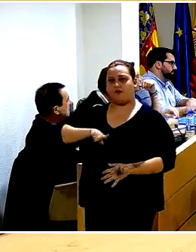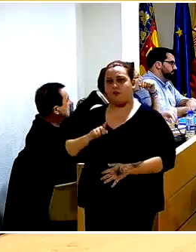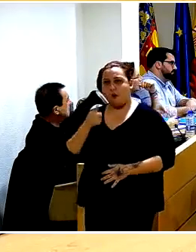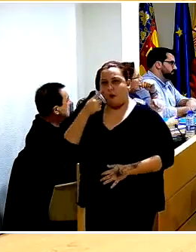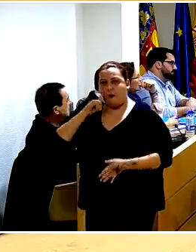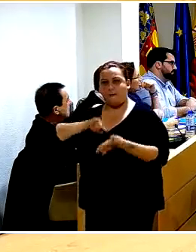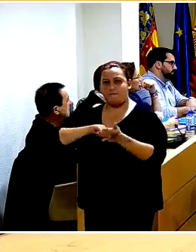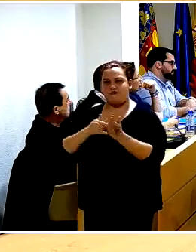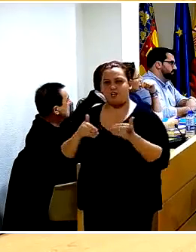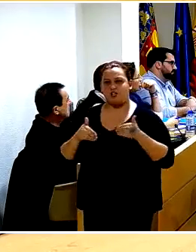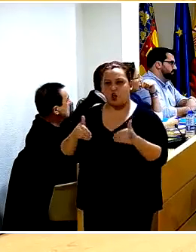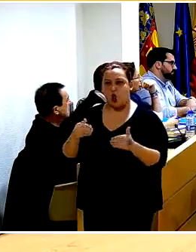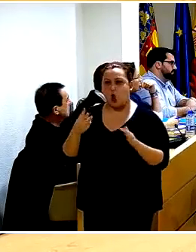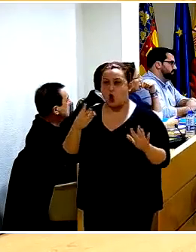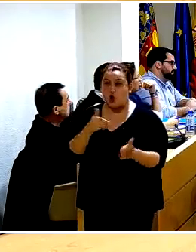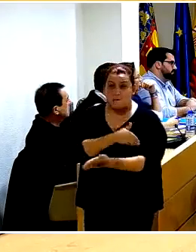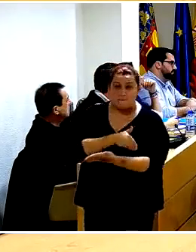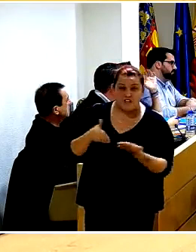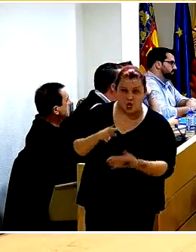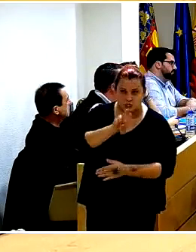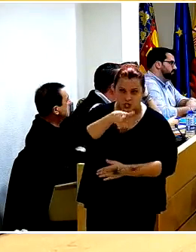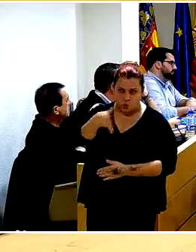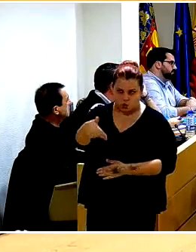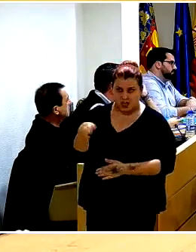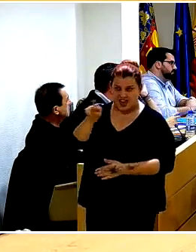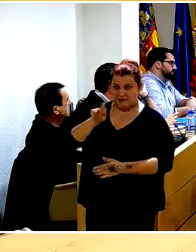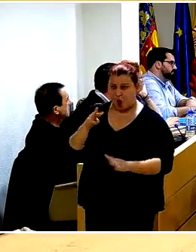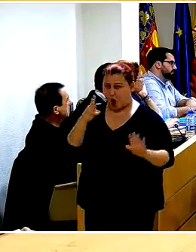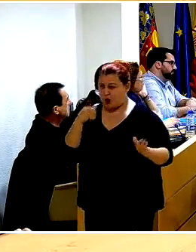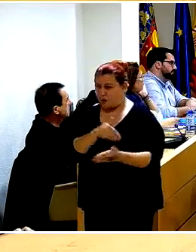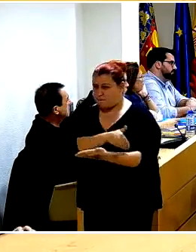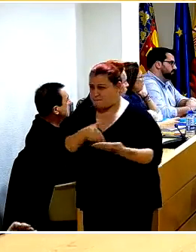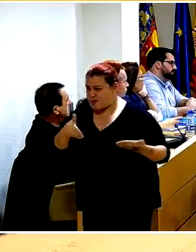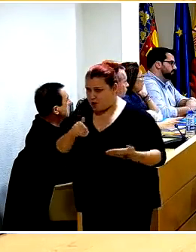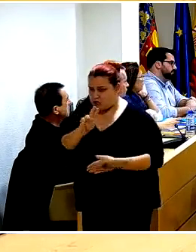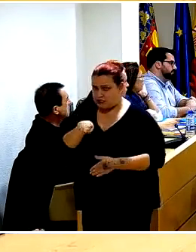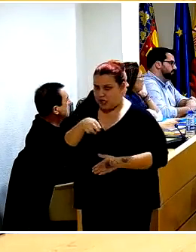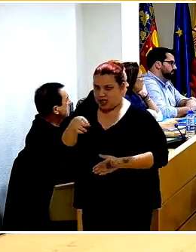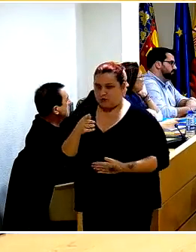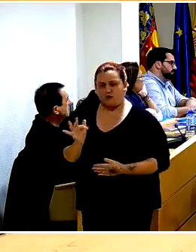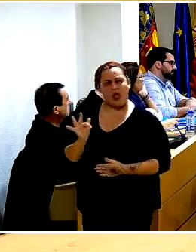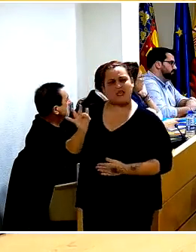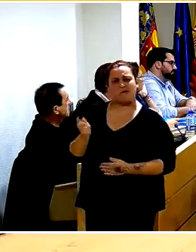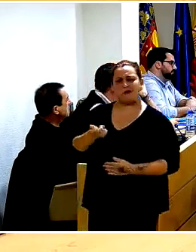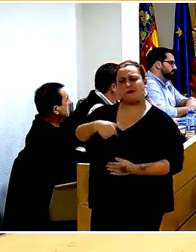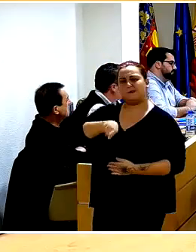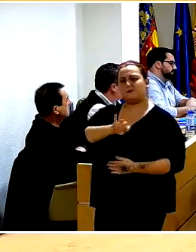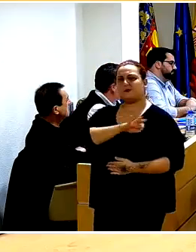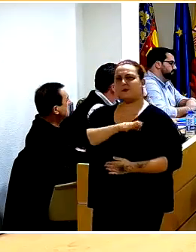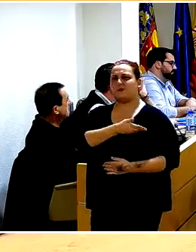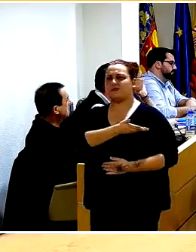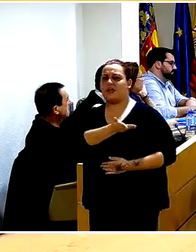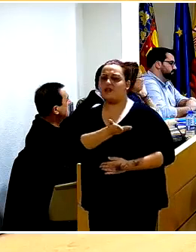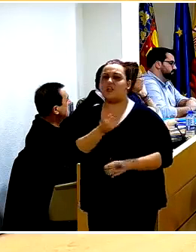8 millones de euros en personal, 8 millones de euros, sino que además ustedes efectivamente en el fondo